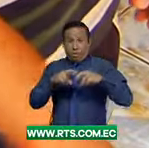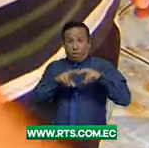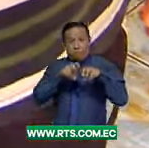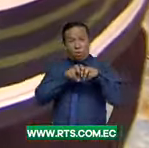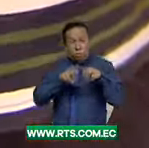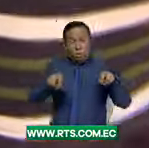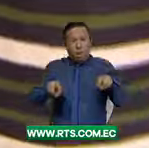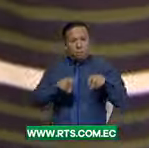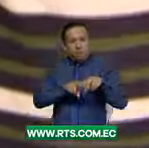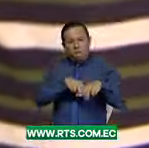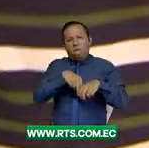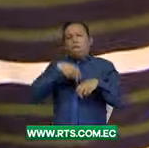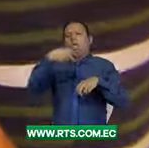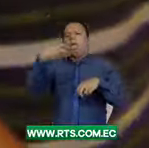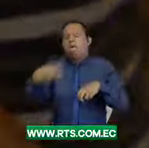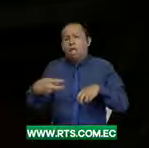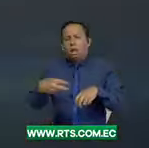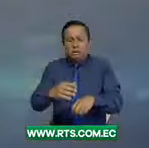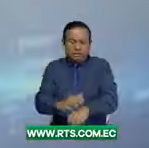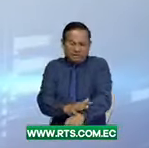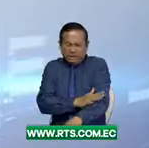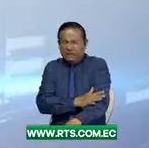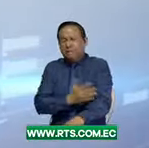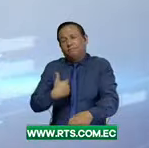haber raspado con la puerta que está ahí, como ven.